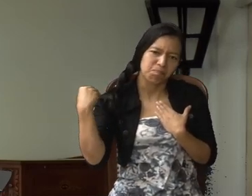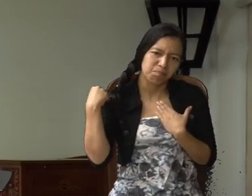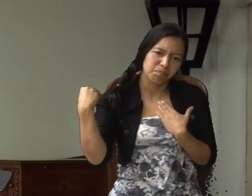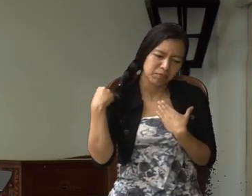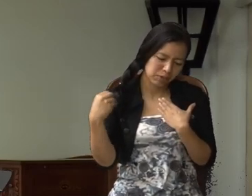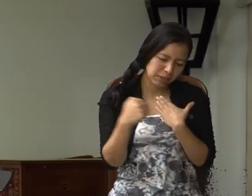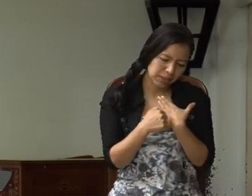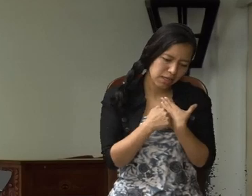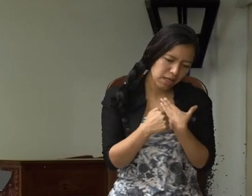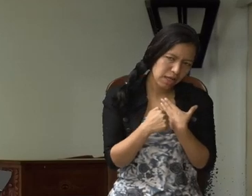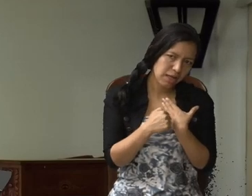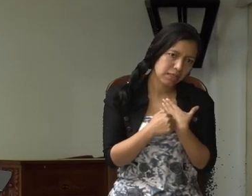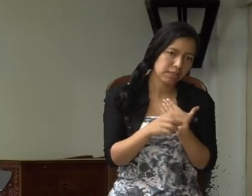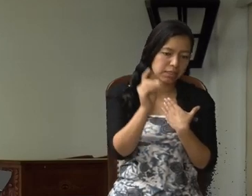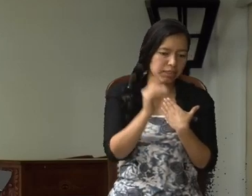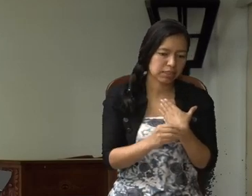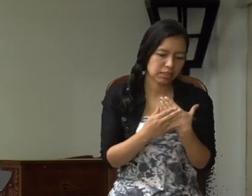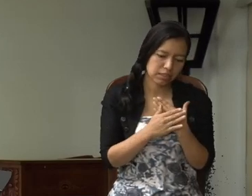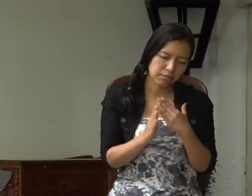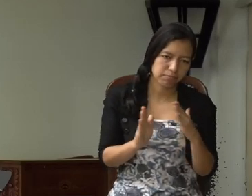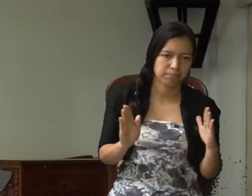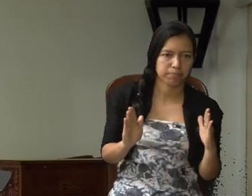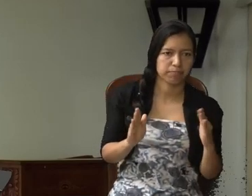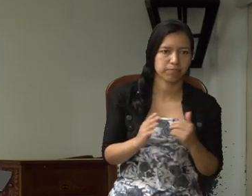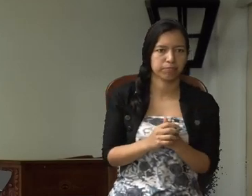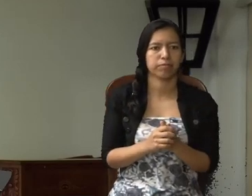con Cristo Jesús. ¿Saben?